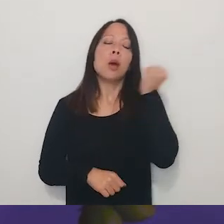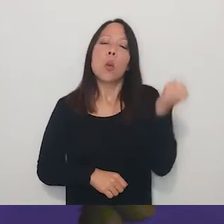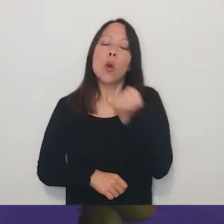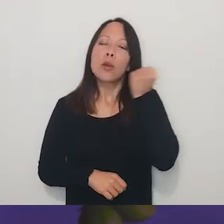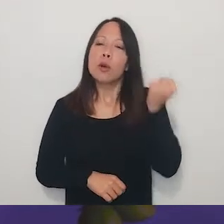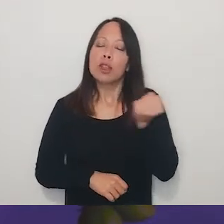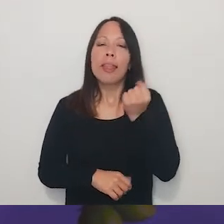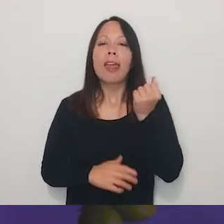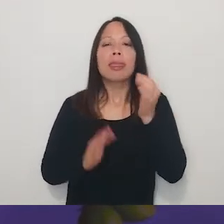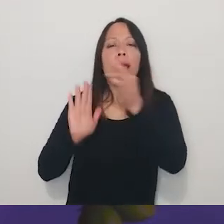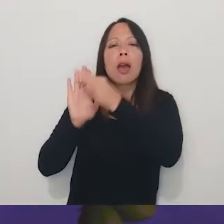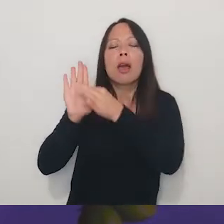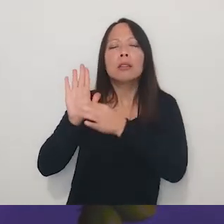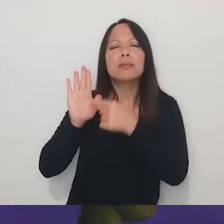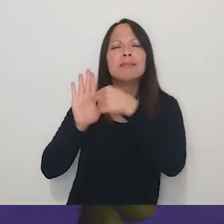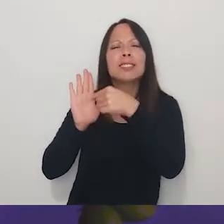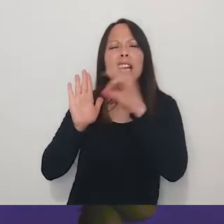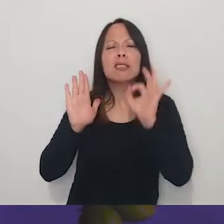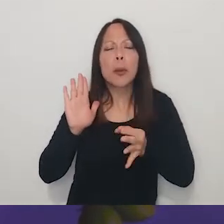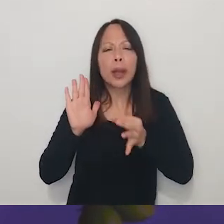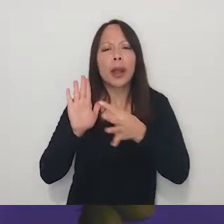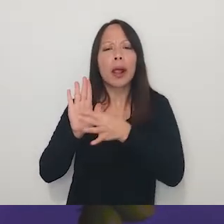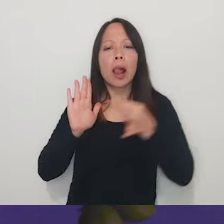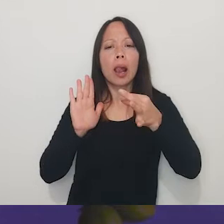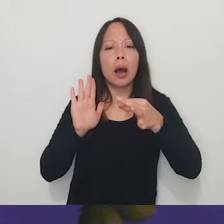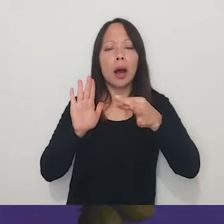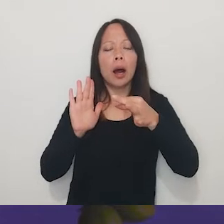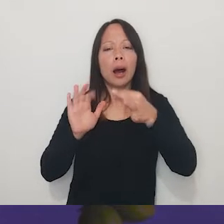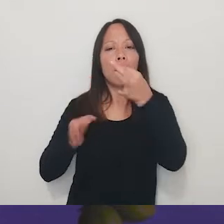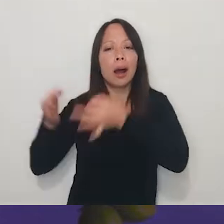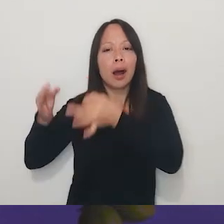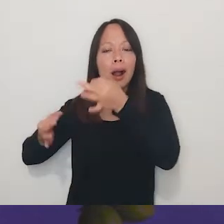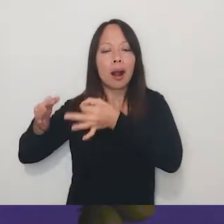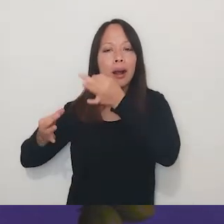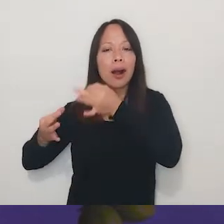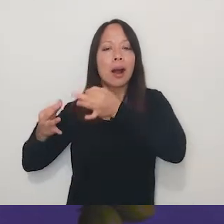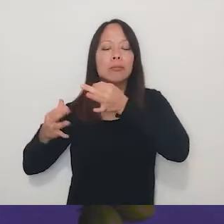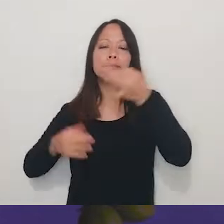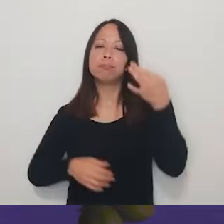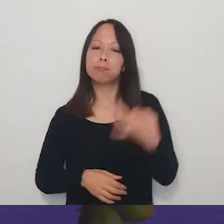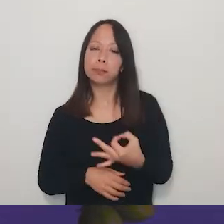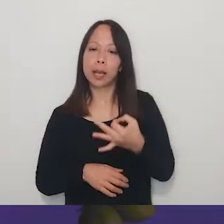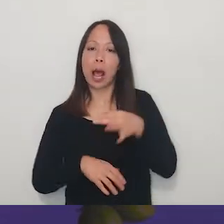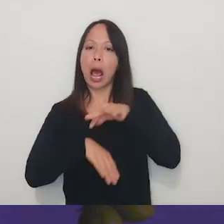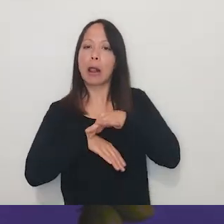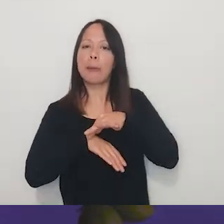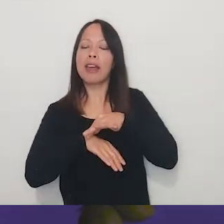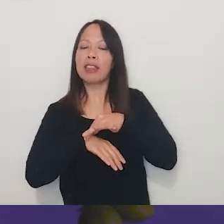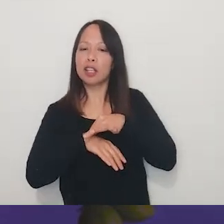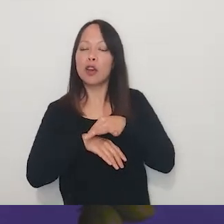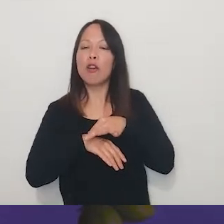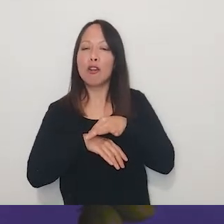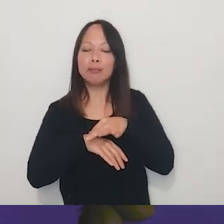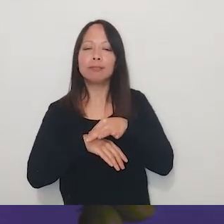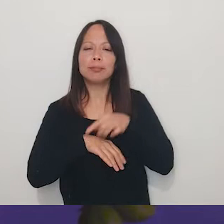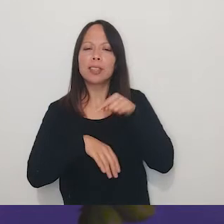importante cuando uno tiene más o menos definido las sospechas diagnósticas, elegir el estudio adecuado. Para esto es importante que el médico se empodere